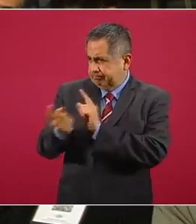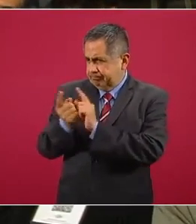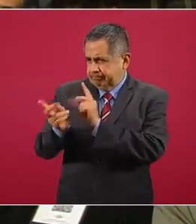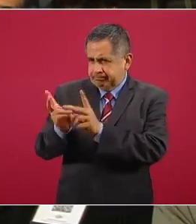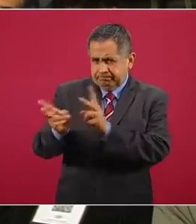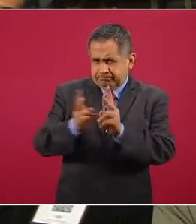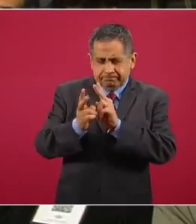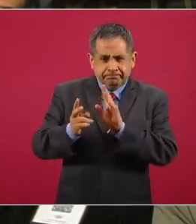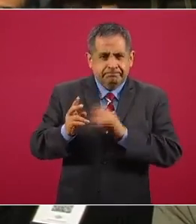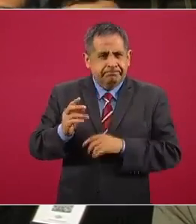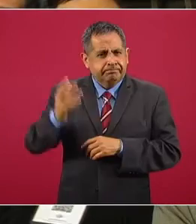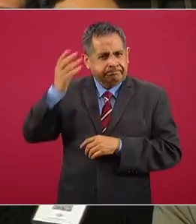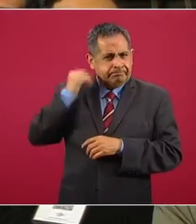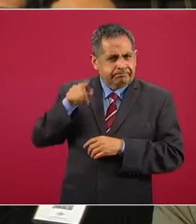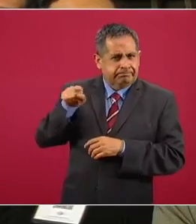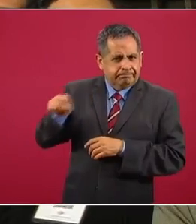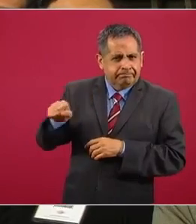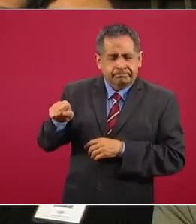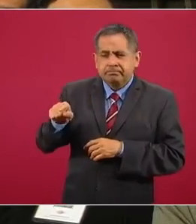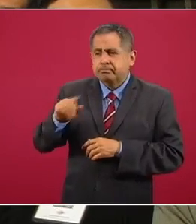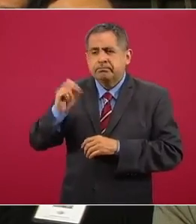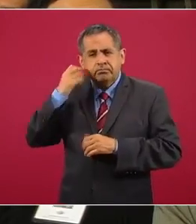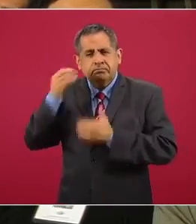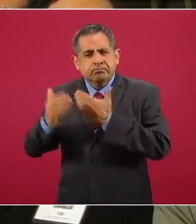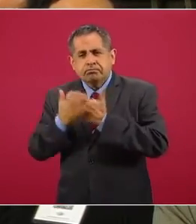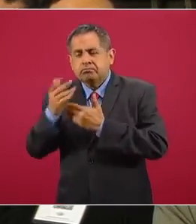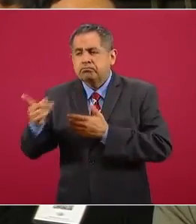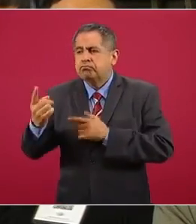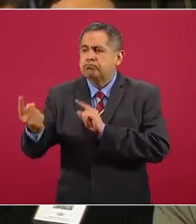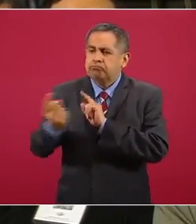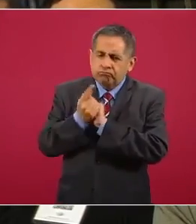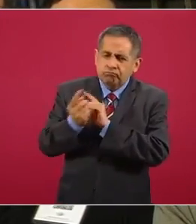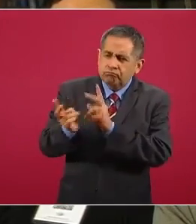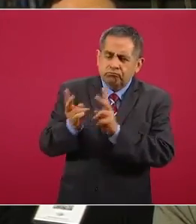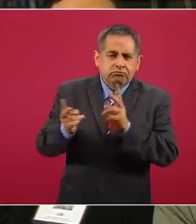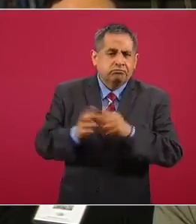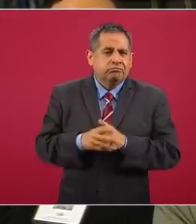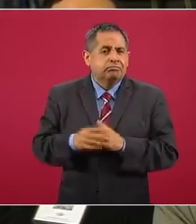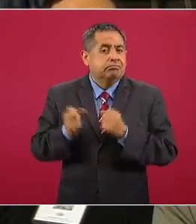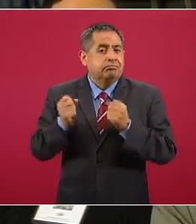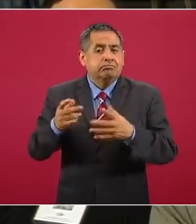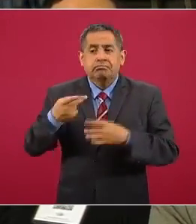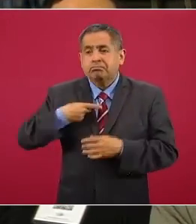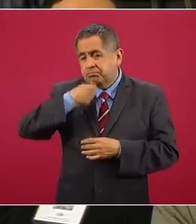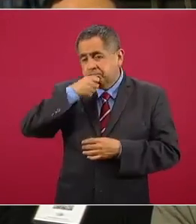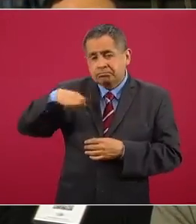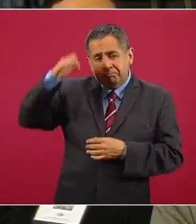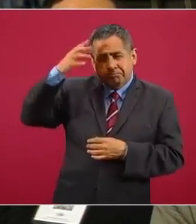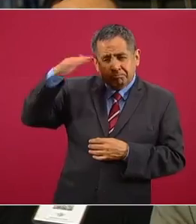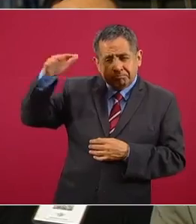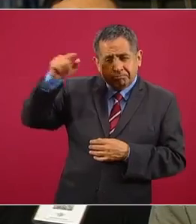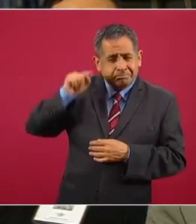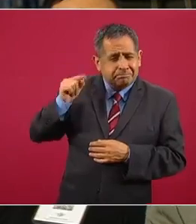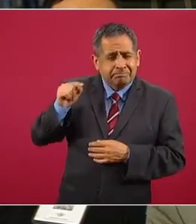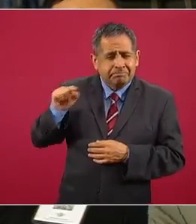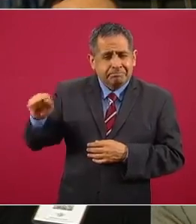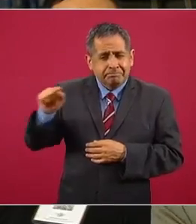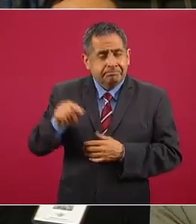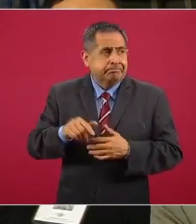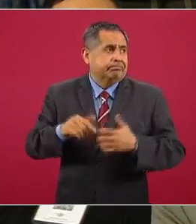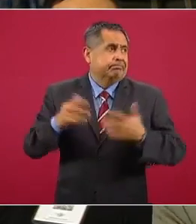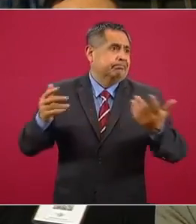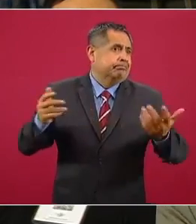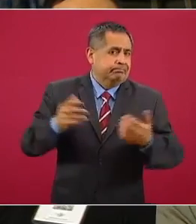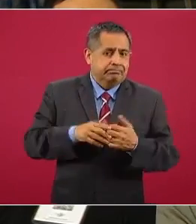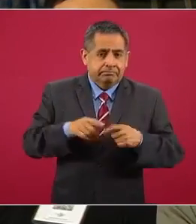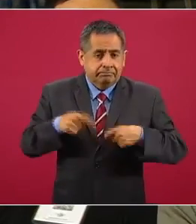vieron la vez pasada la mañanera, se acercaron conmigo y son muchos adultos mayores también. Entonces, ahora lejos de que un